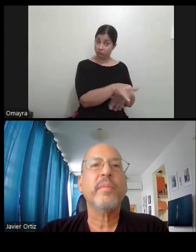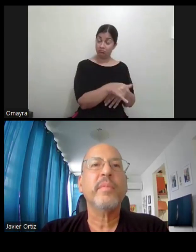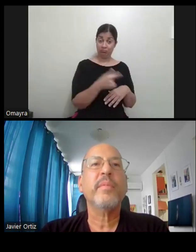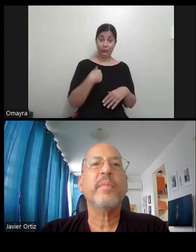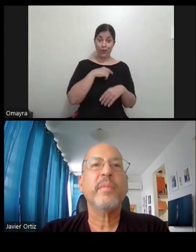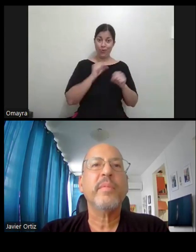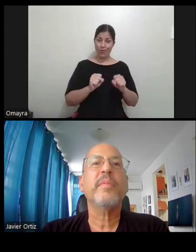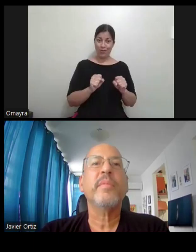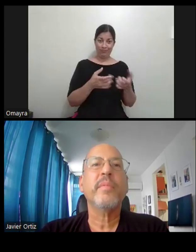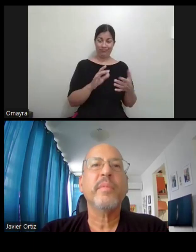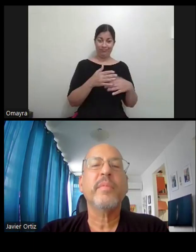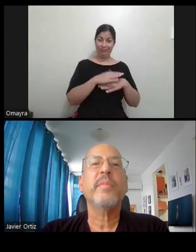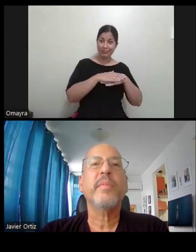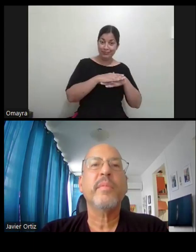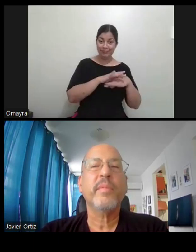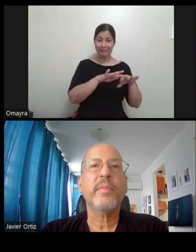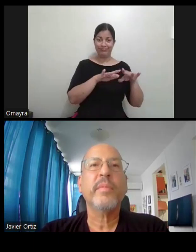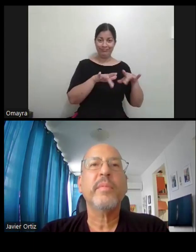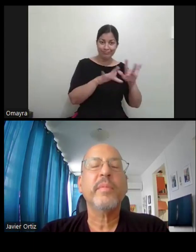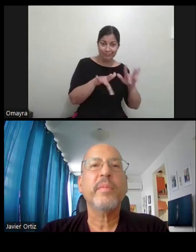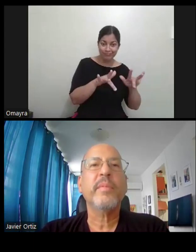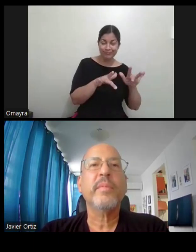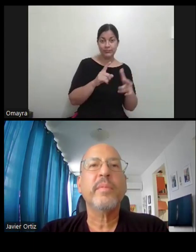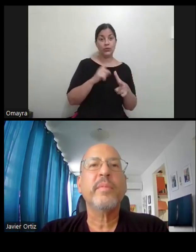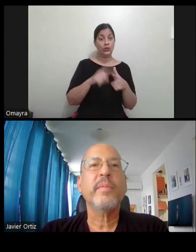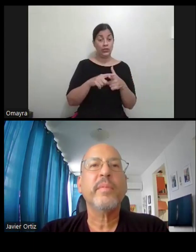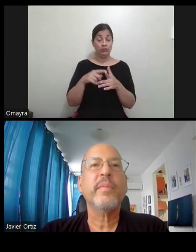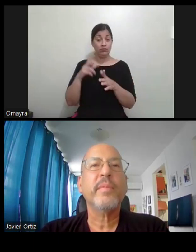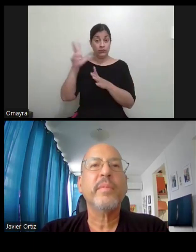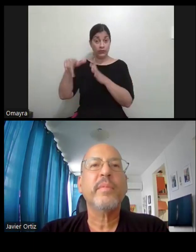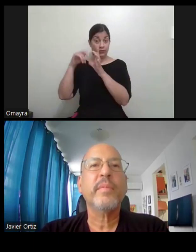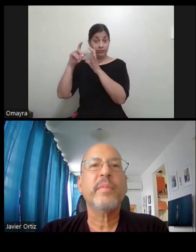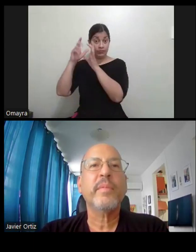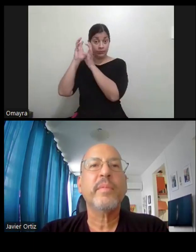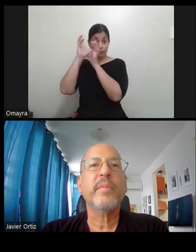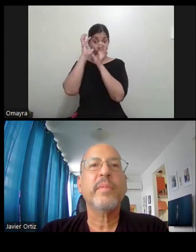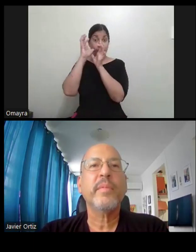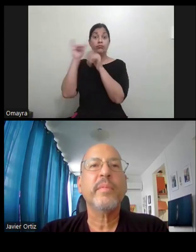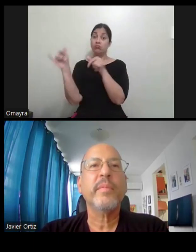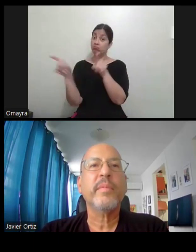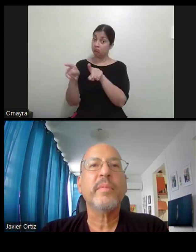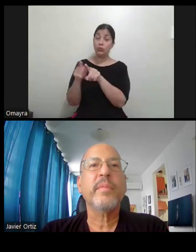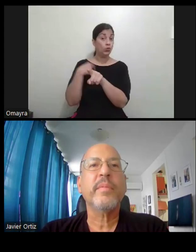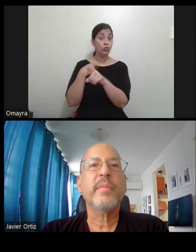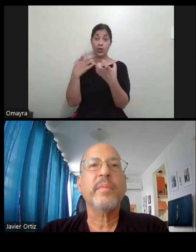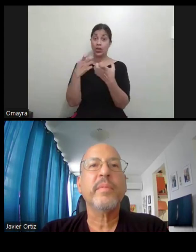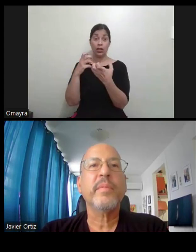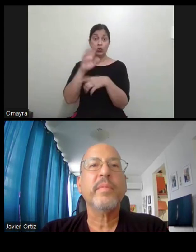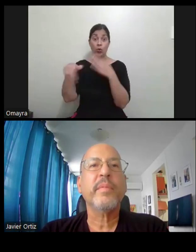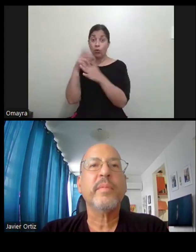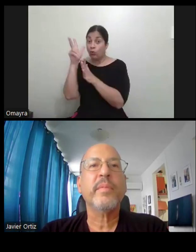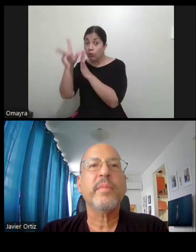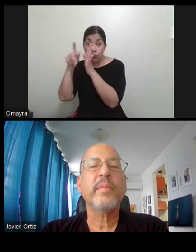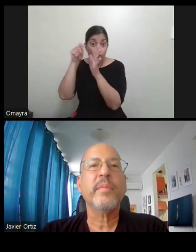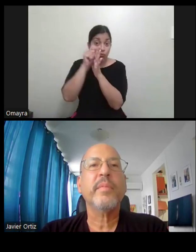¿verdad?, películas y empezaron a llegar las cámaras también de uso doméstico y yo quería grabar lo que hacía y lo